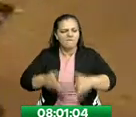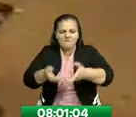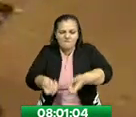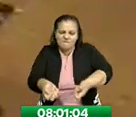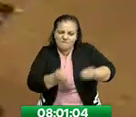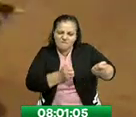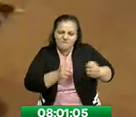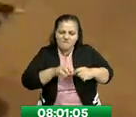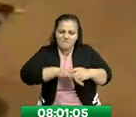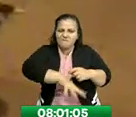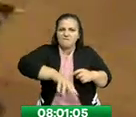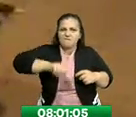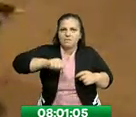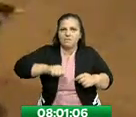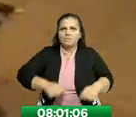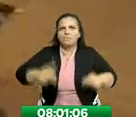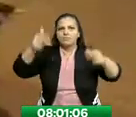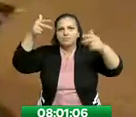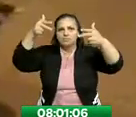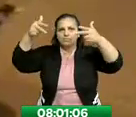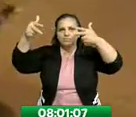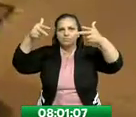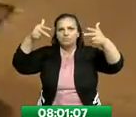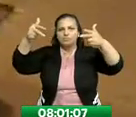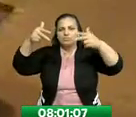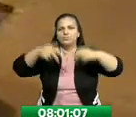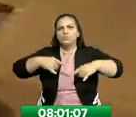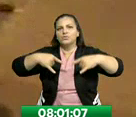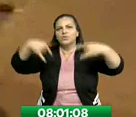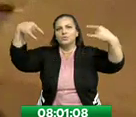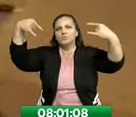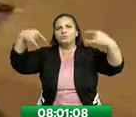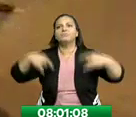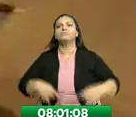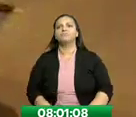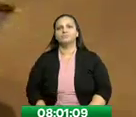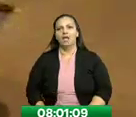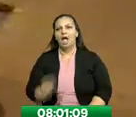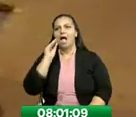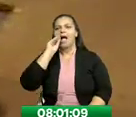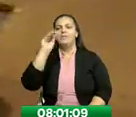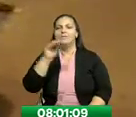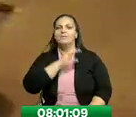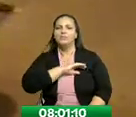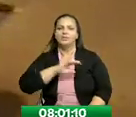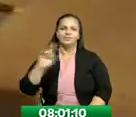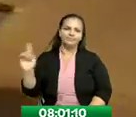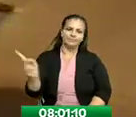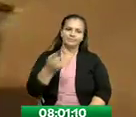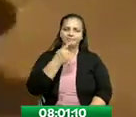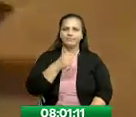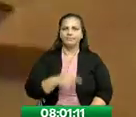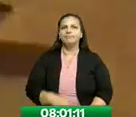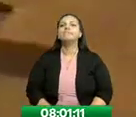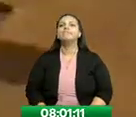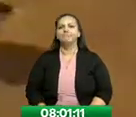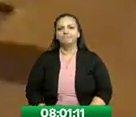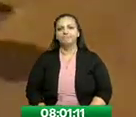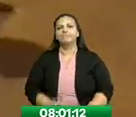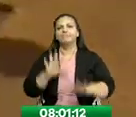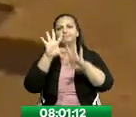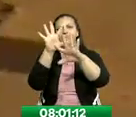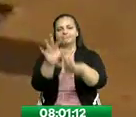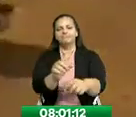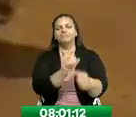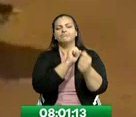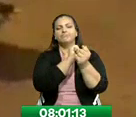La madrugada de este martes, el personal que opera las cámaras de la Corporación para la Seguridad Ciudadana de Guayaquil notó la actitud